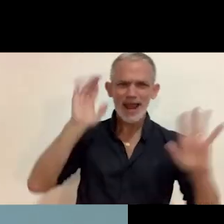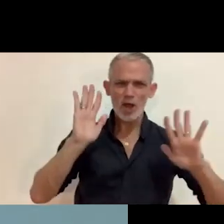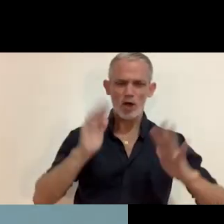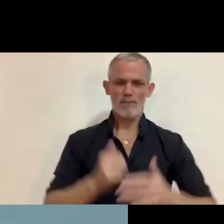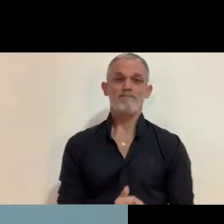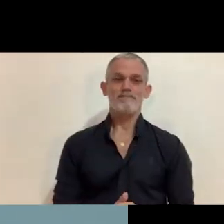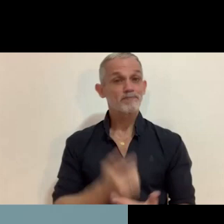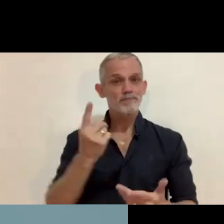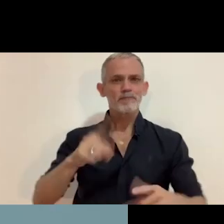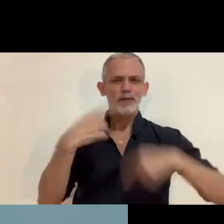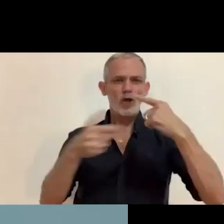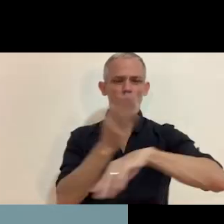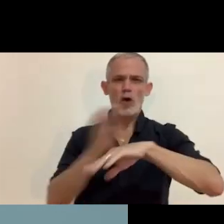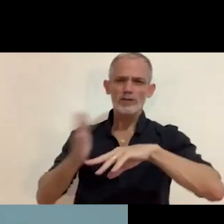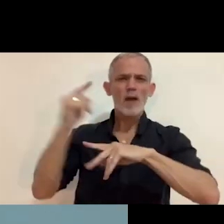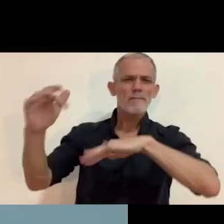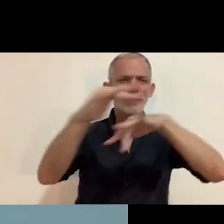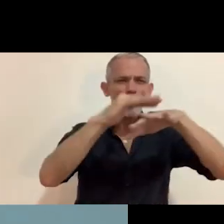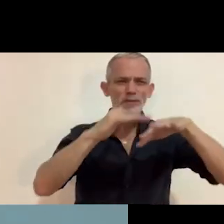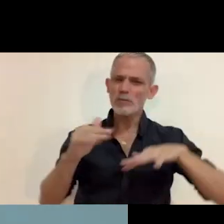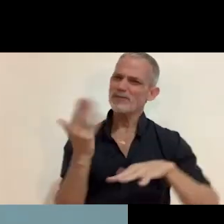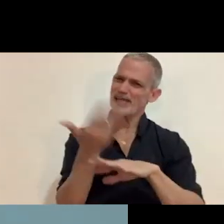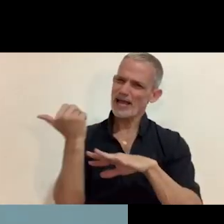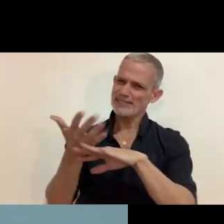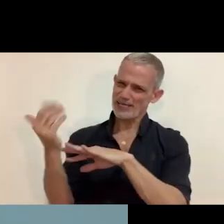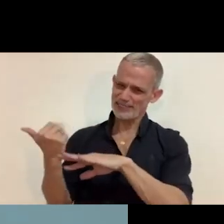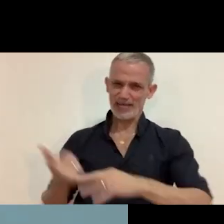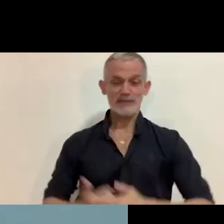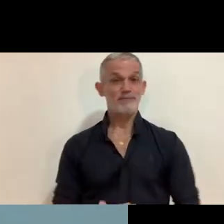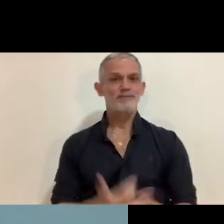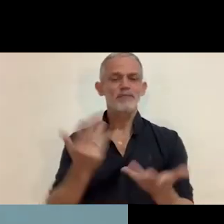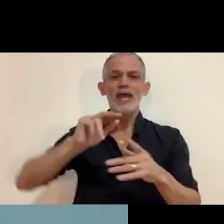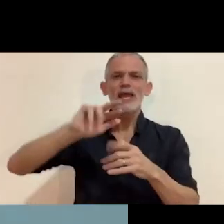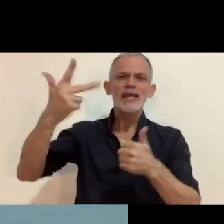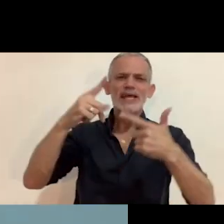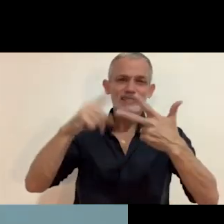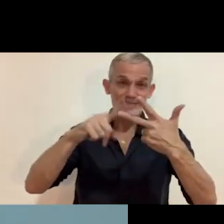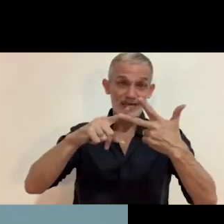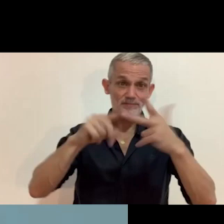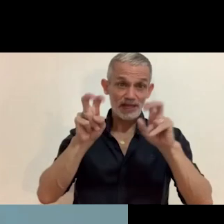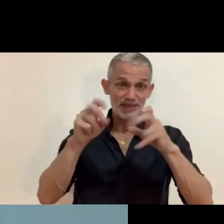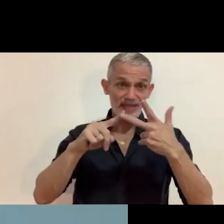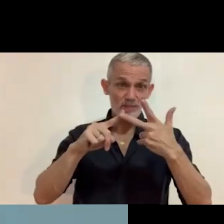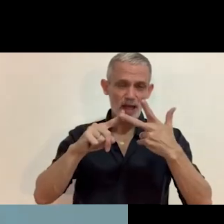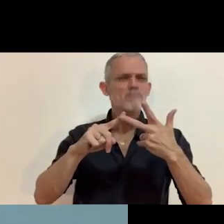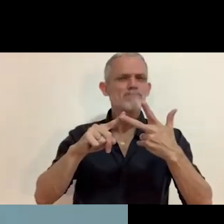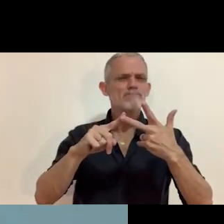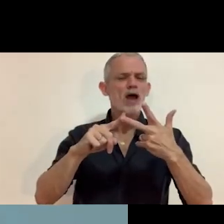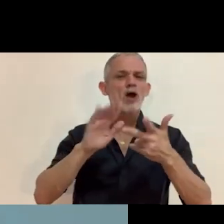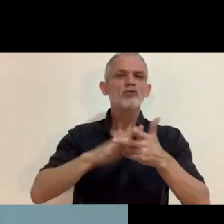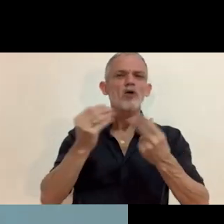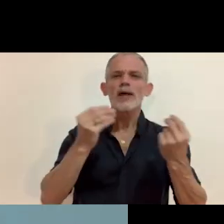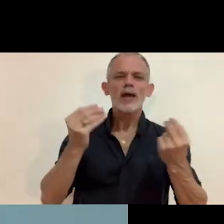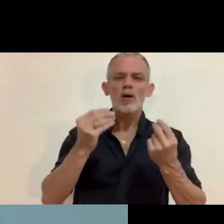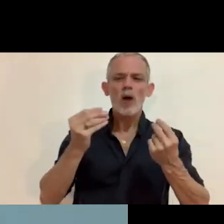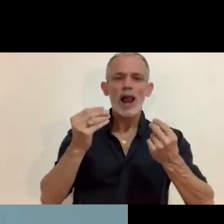a seguir quitando algunos mitos. La tercera cuestión que tiene también que ver con la determinación